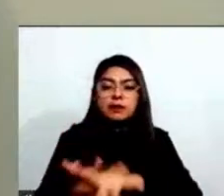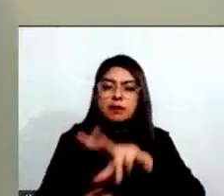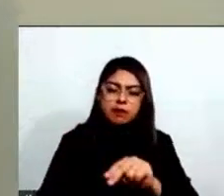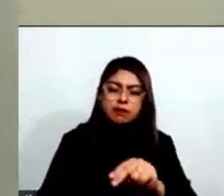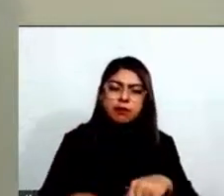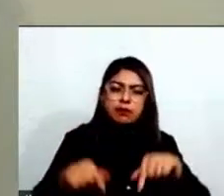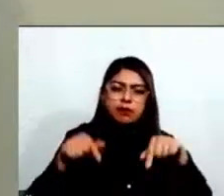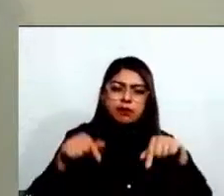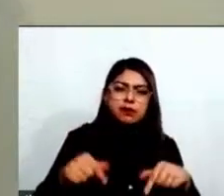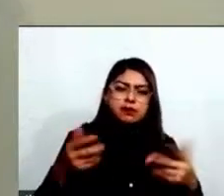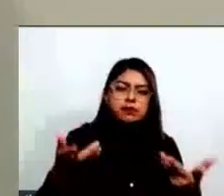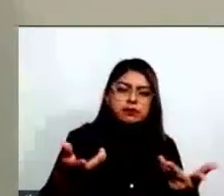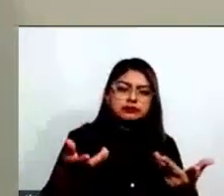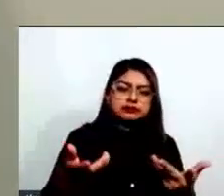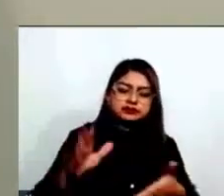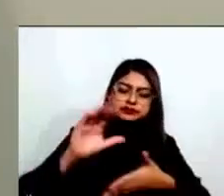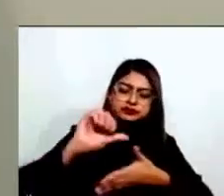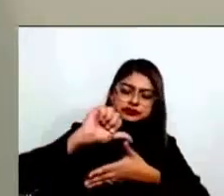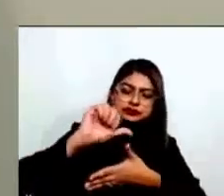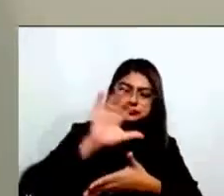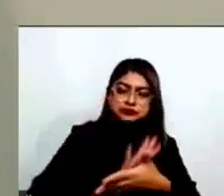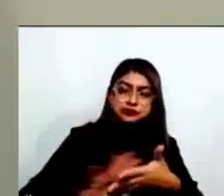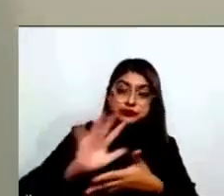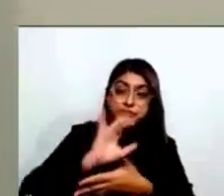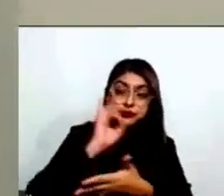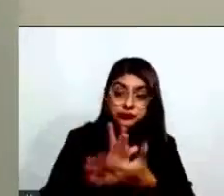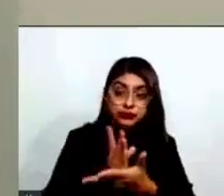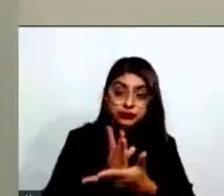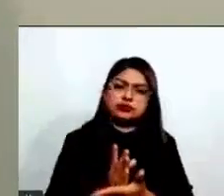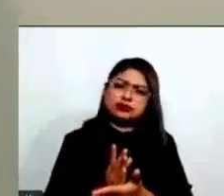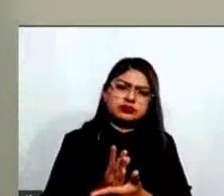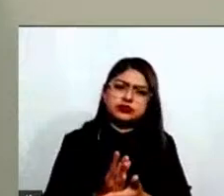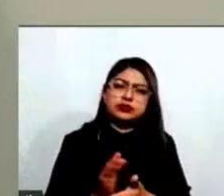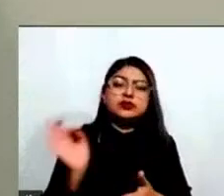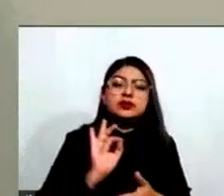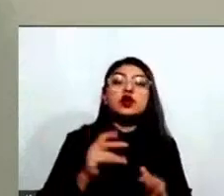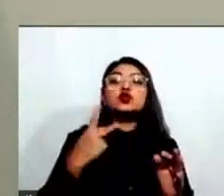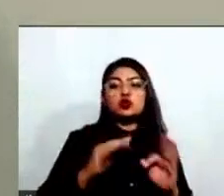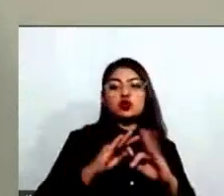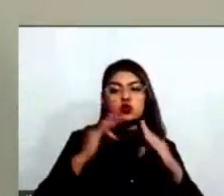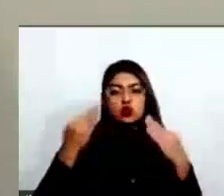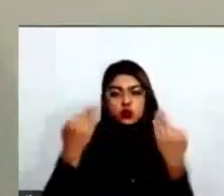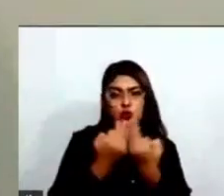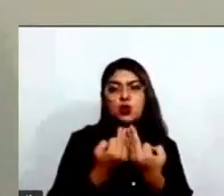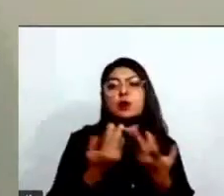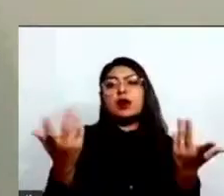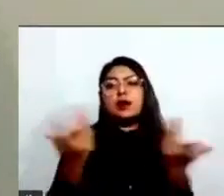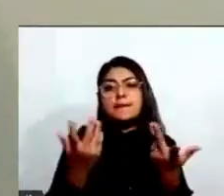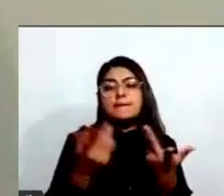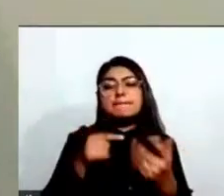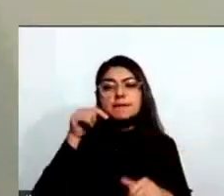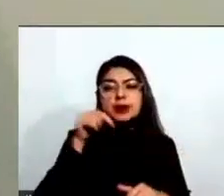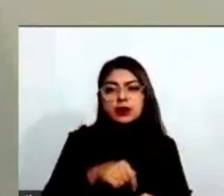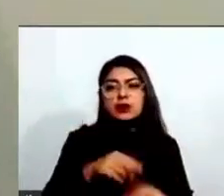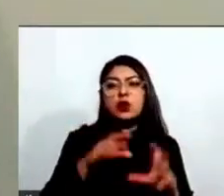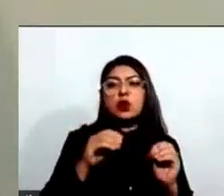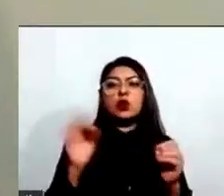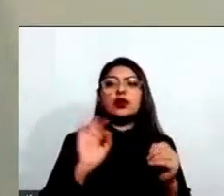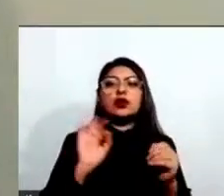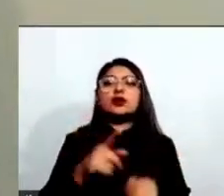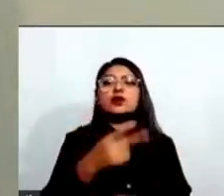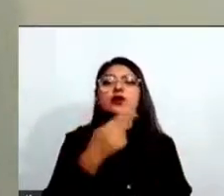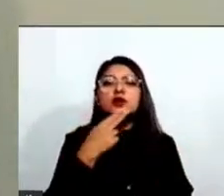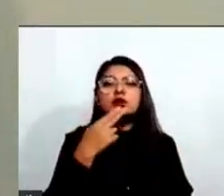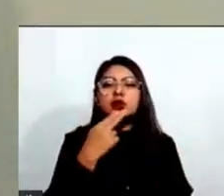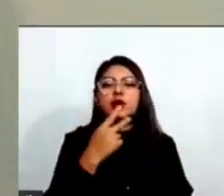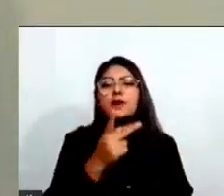excepción. Y aunque puedan diferir en cuanto a la estructura orgánica o a la nomenclatura utilizada, cuentan en